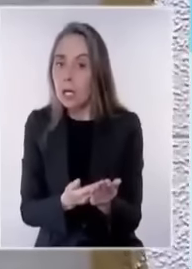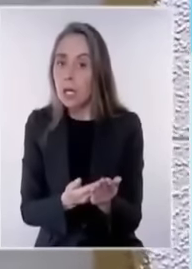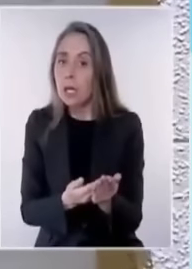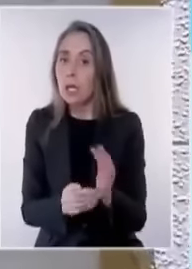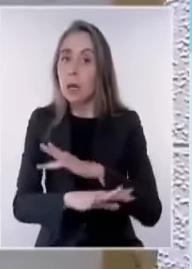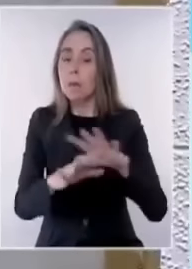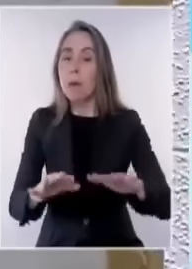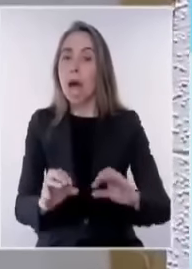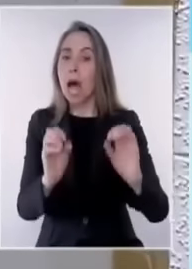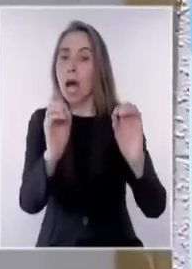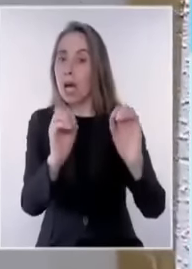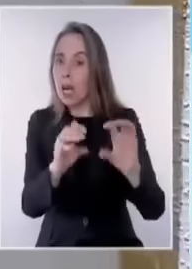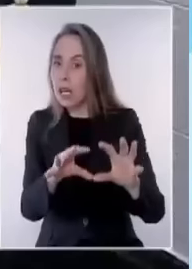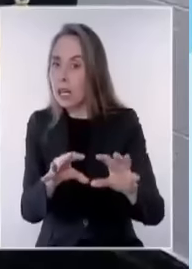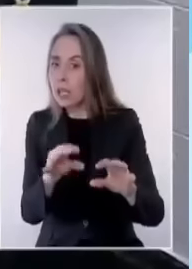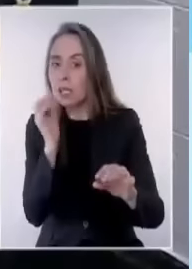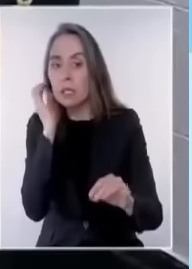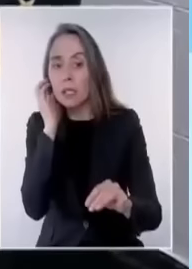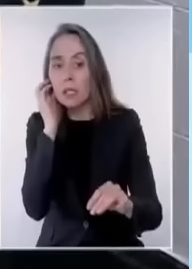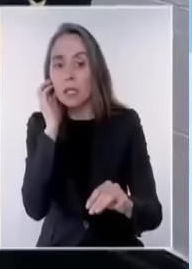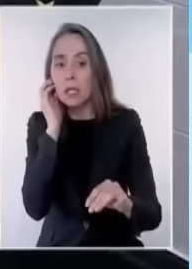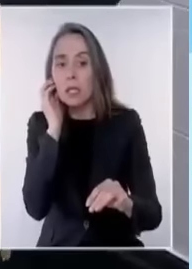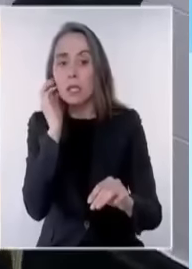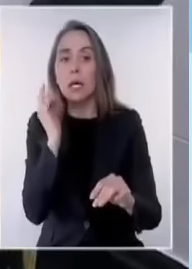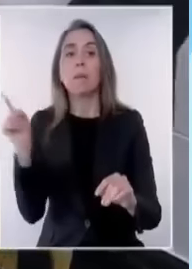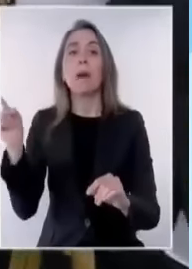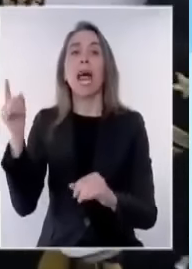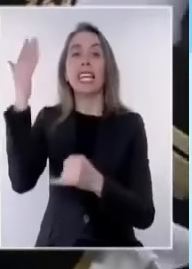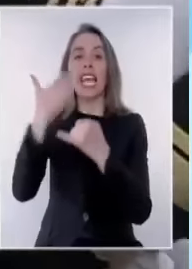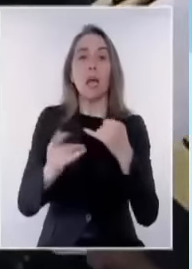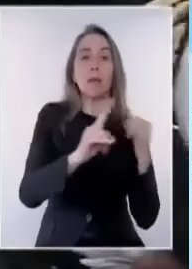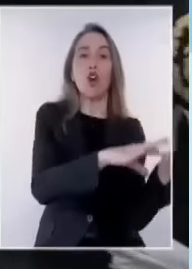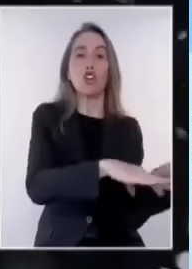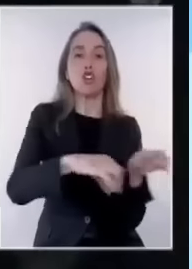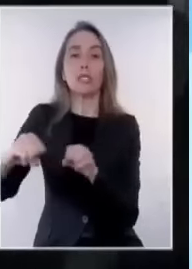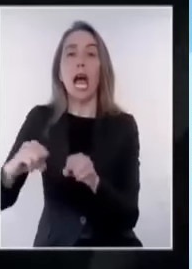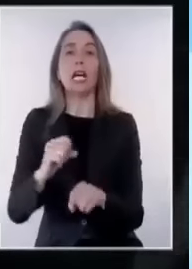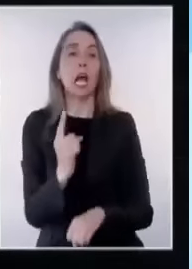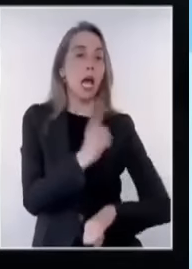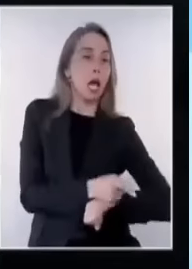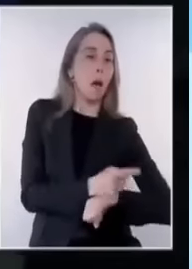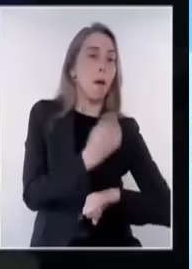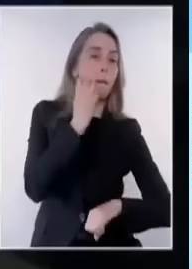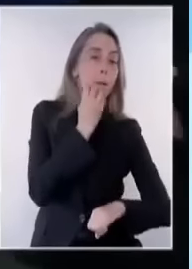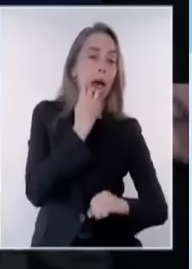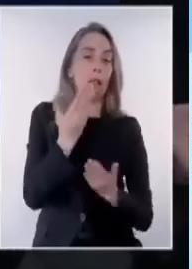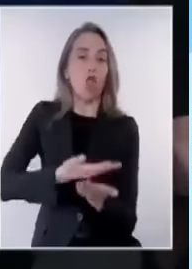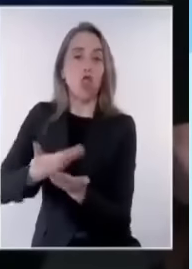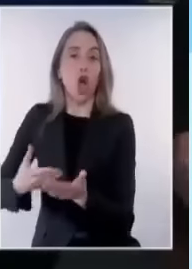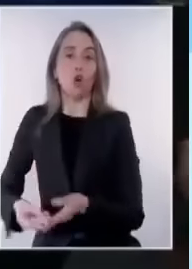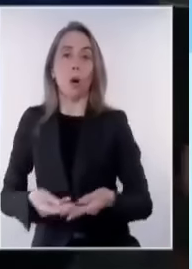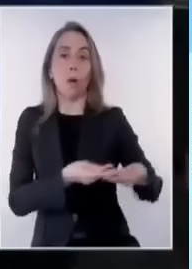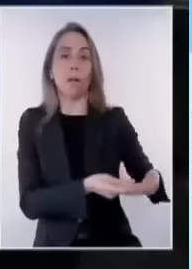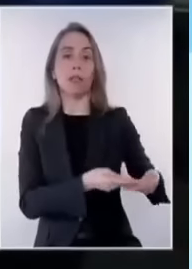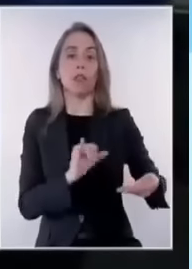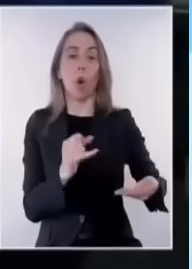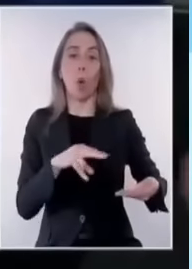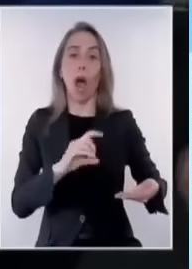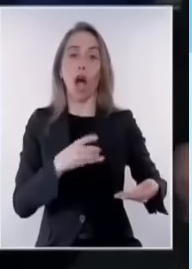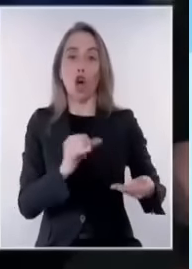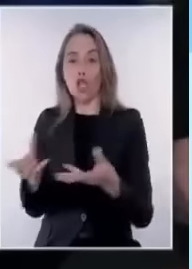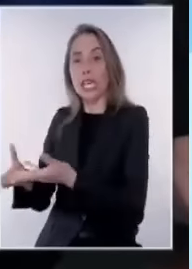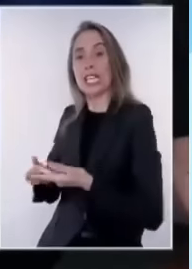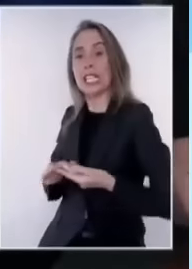al mar, para que las órdenes y todos los documentos, claro, no sean capturados por el enemigo. Esa es una de las primeras instrucciones que da Pratt y se las da a Juan Goñi. Además,